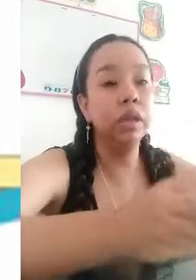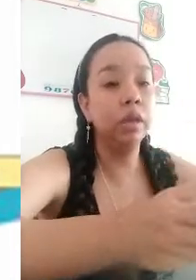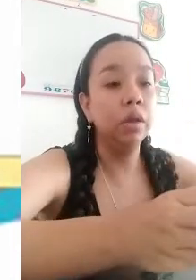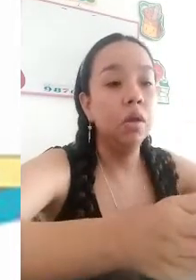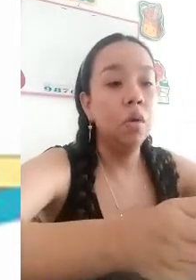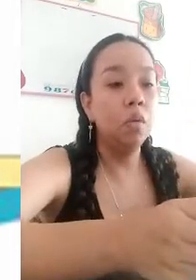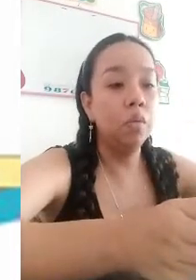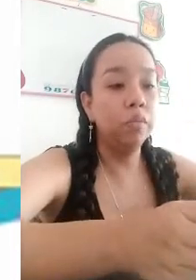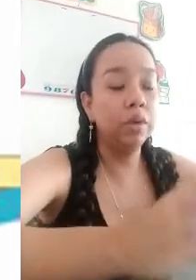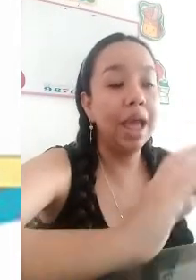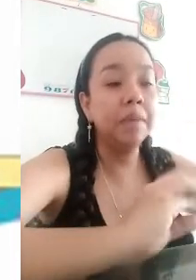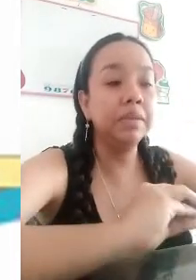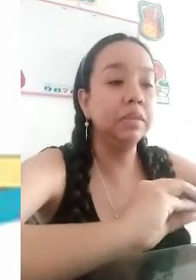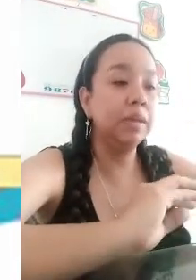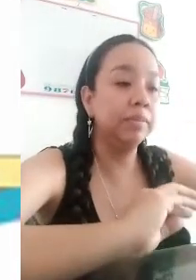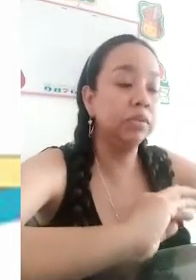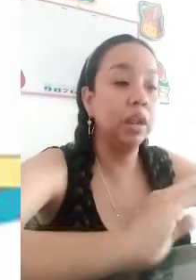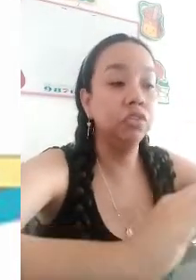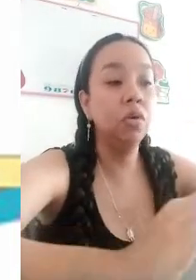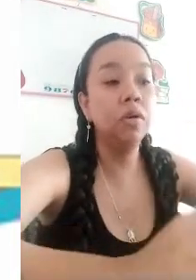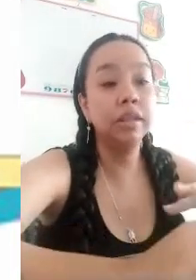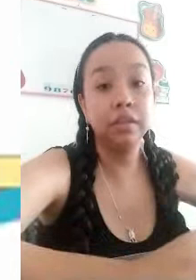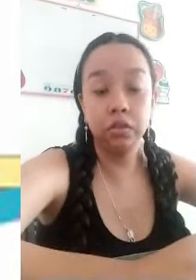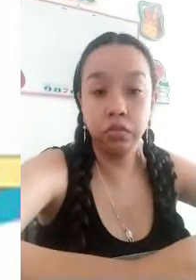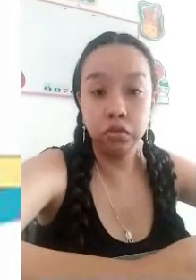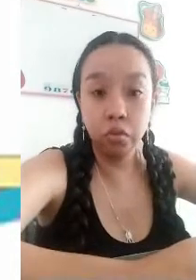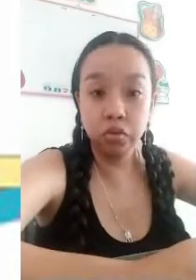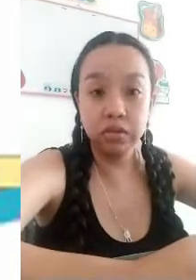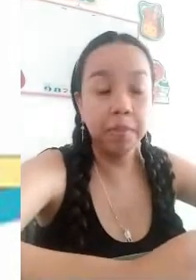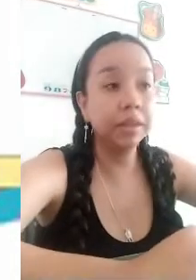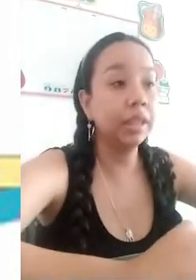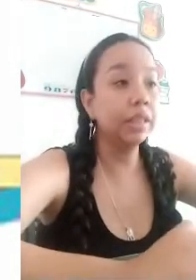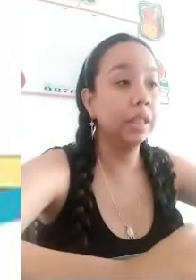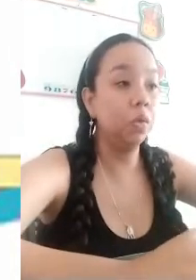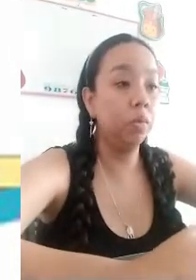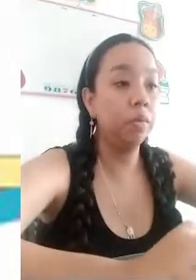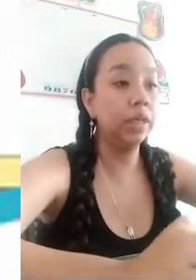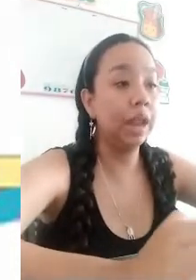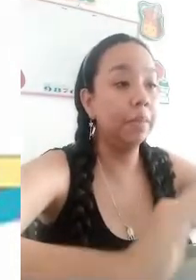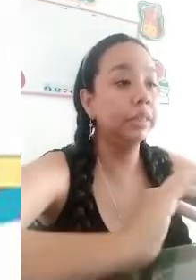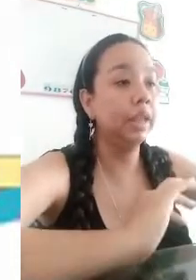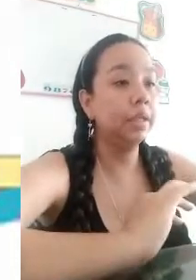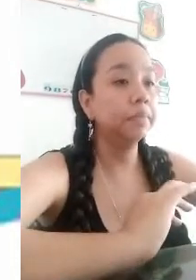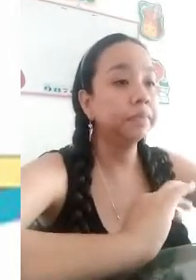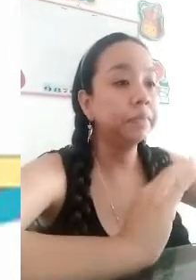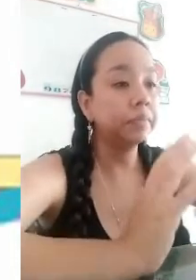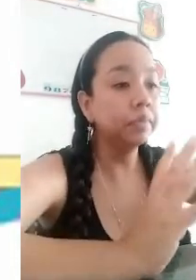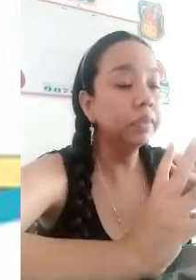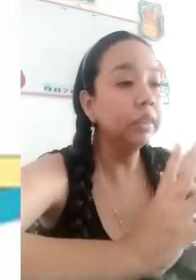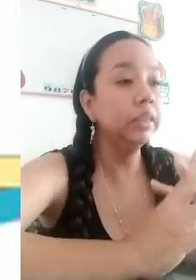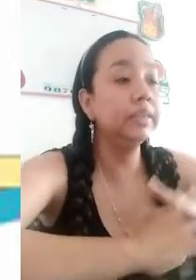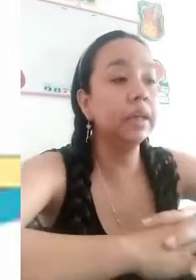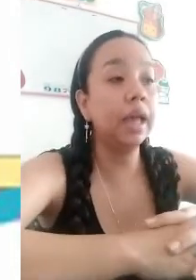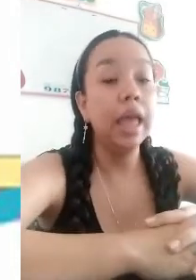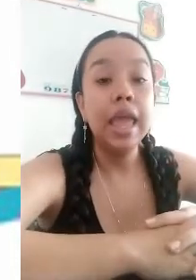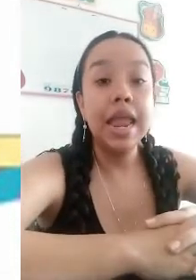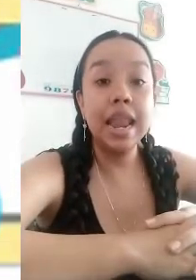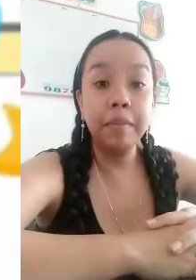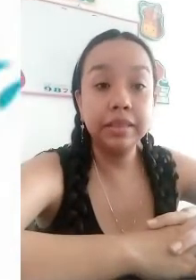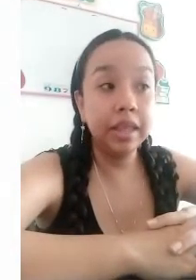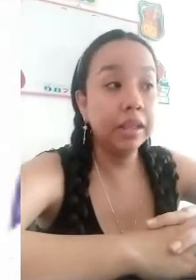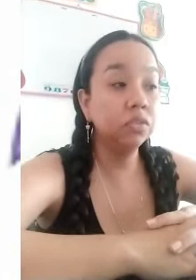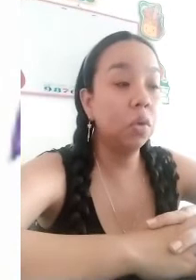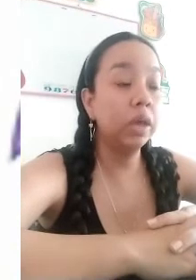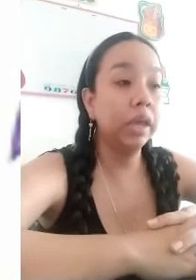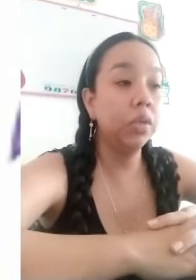vemos un lápiz, vemos crayones. Entonces, todo eso hace parte del grupo de la materia. Dice acá.